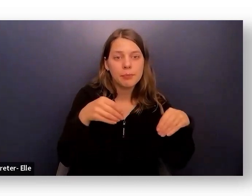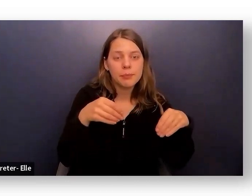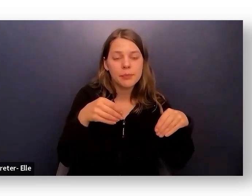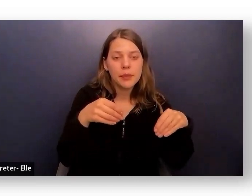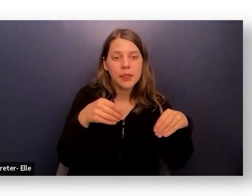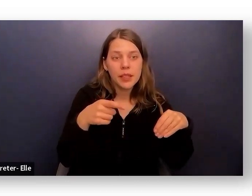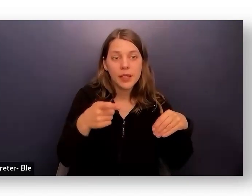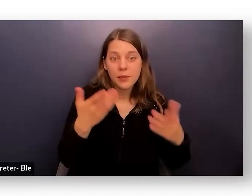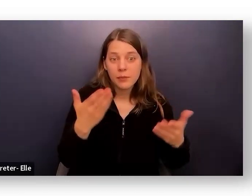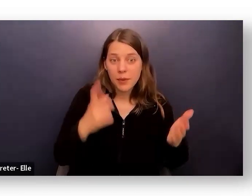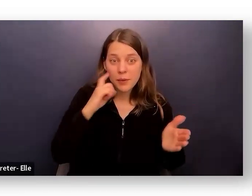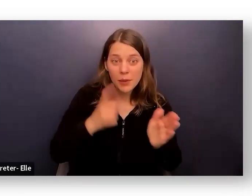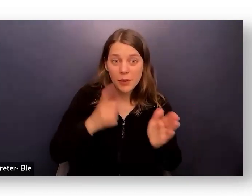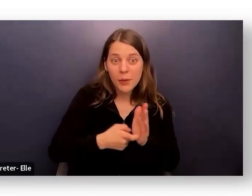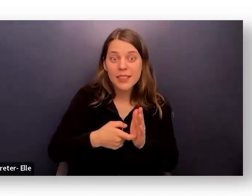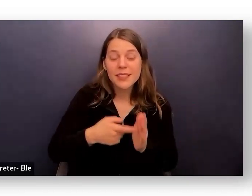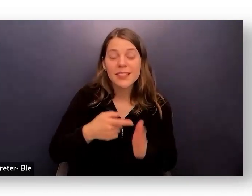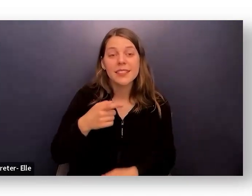reconectador,